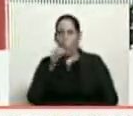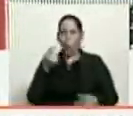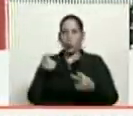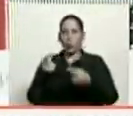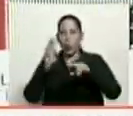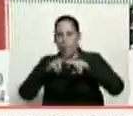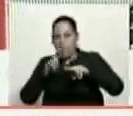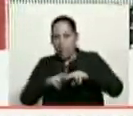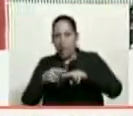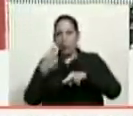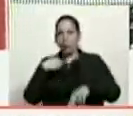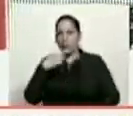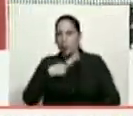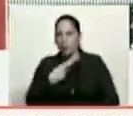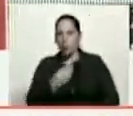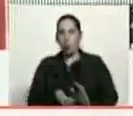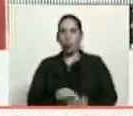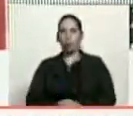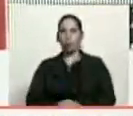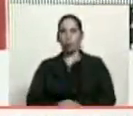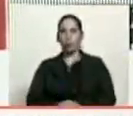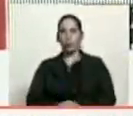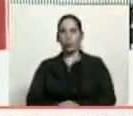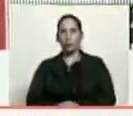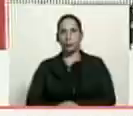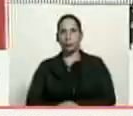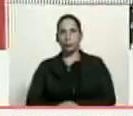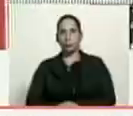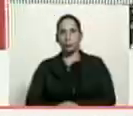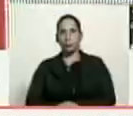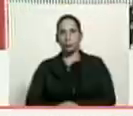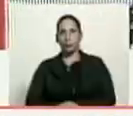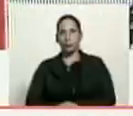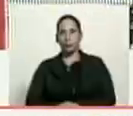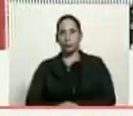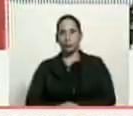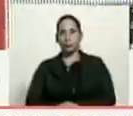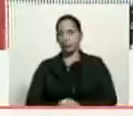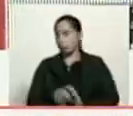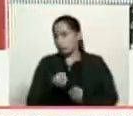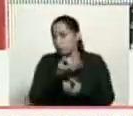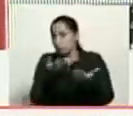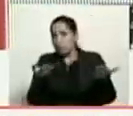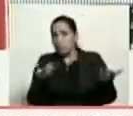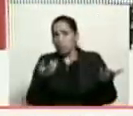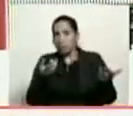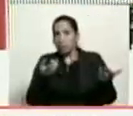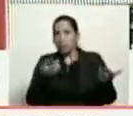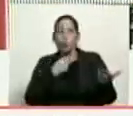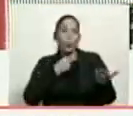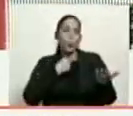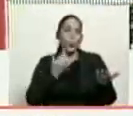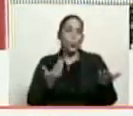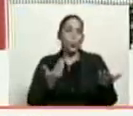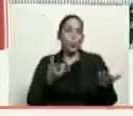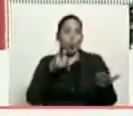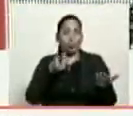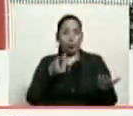marrón, frijol rojo, frijol a la mesa, frijol guajiro. A su gusto, como quieran los frijoles. Una fuente de